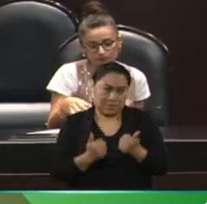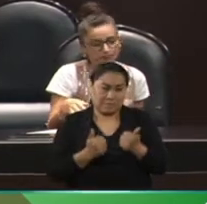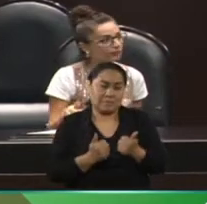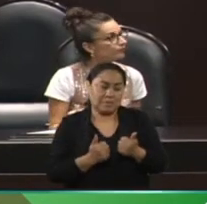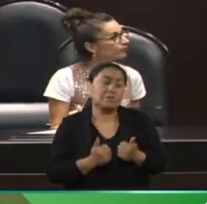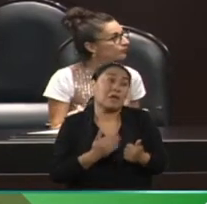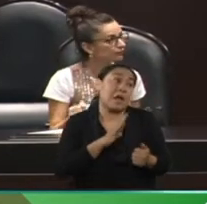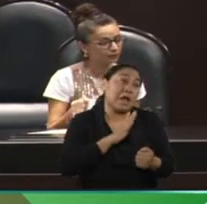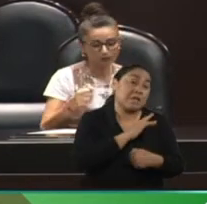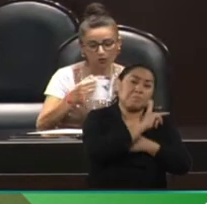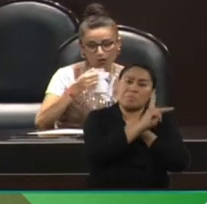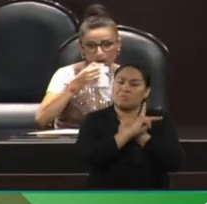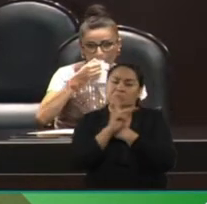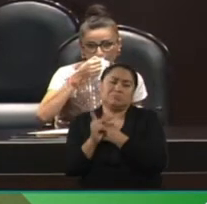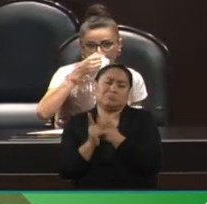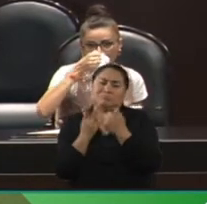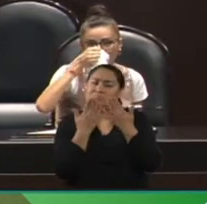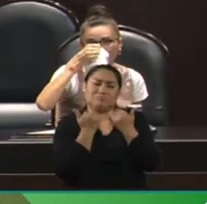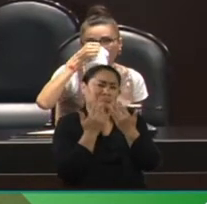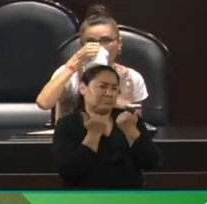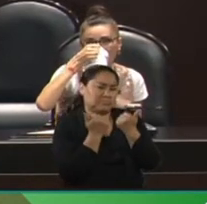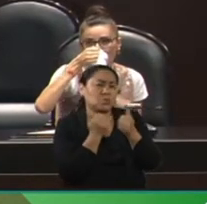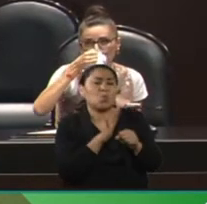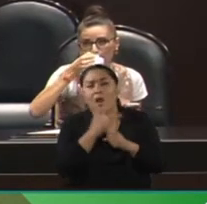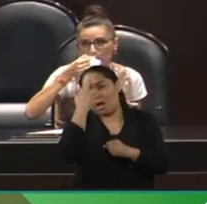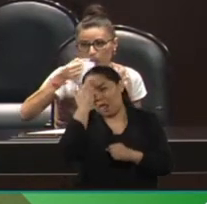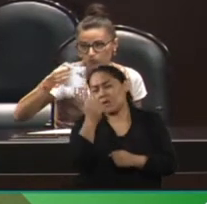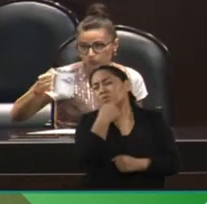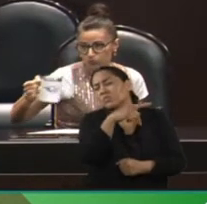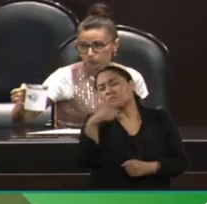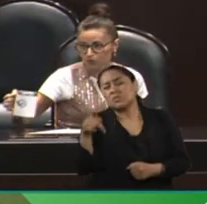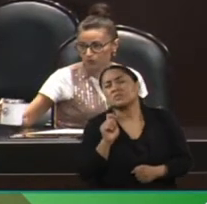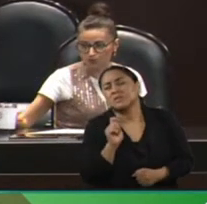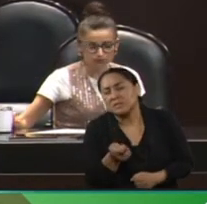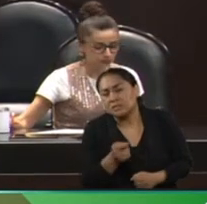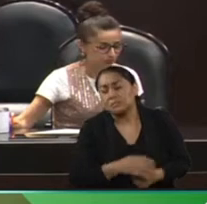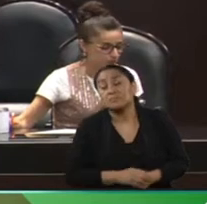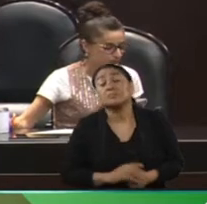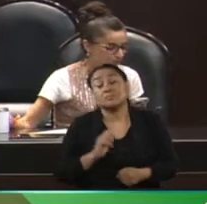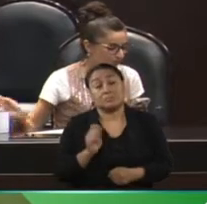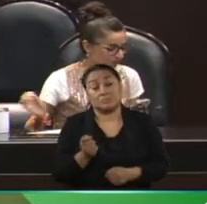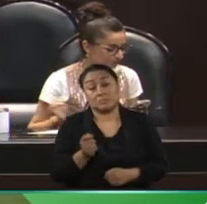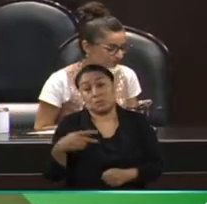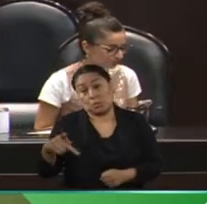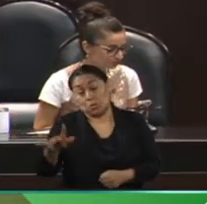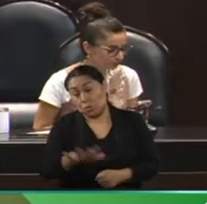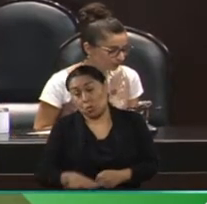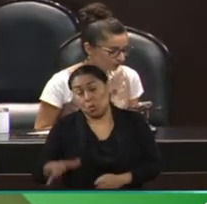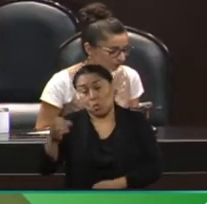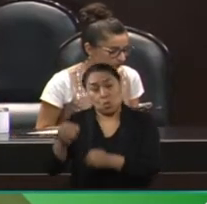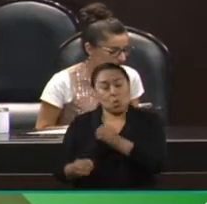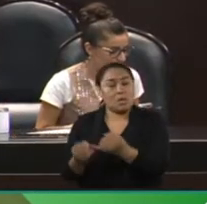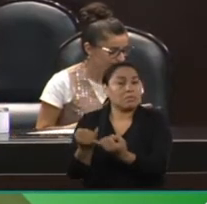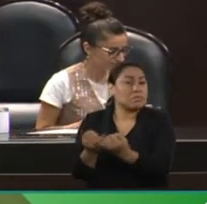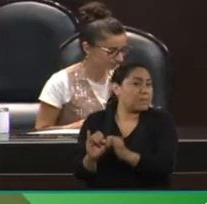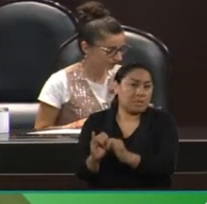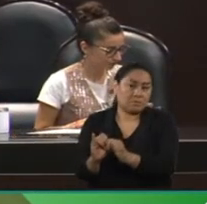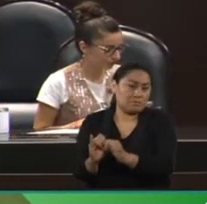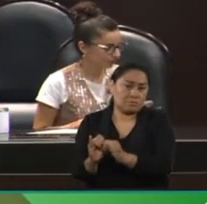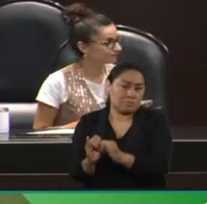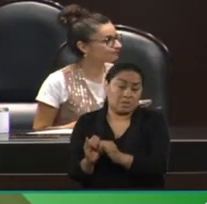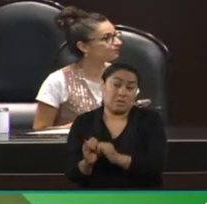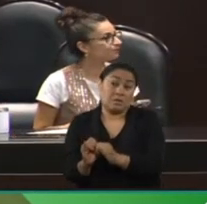país han hecho esto por una razón fundamental la independencia judicial no es un asunto de